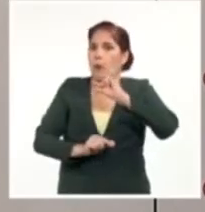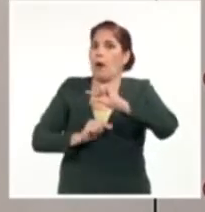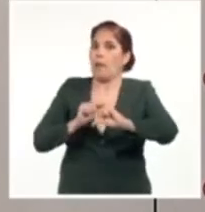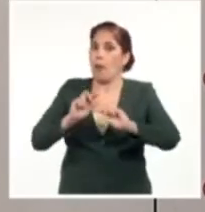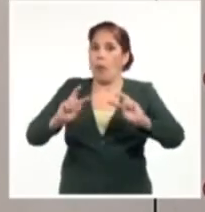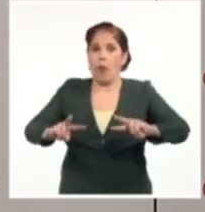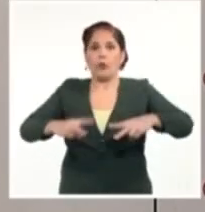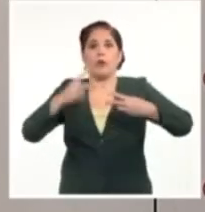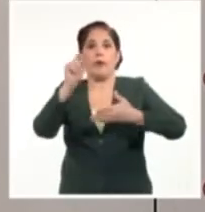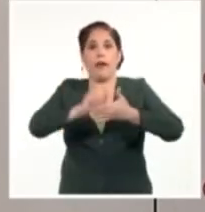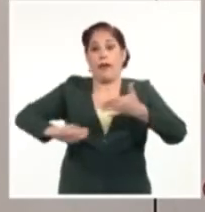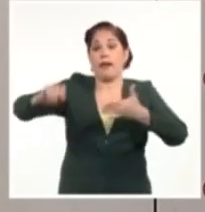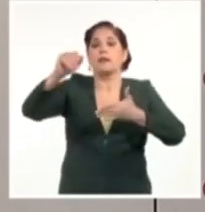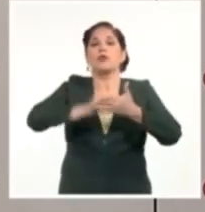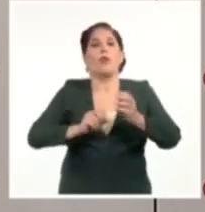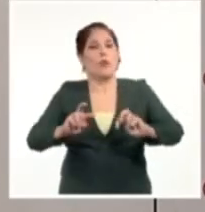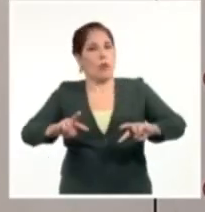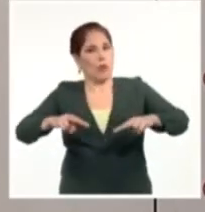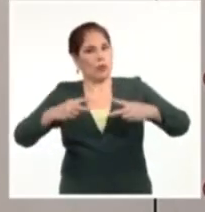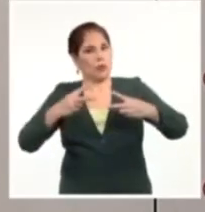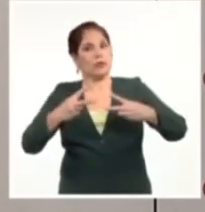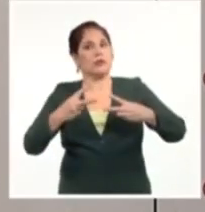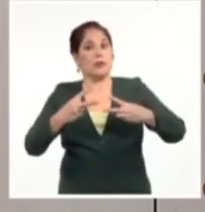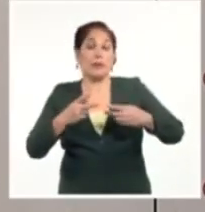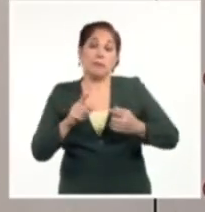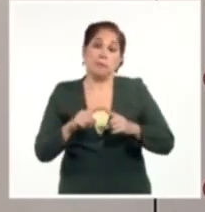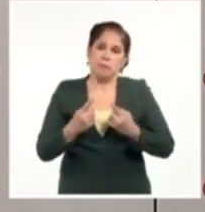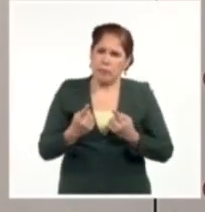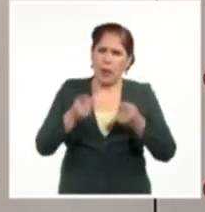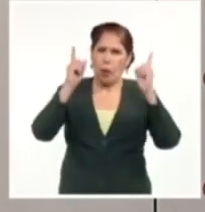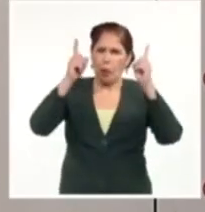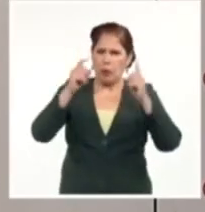reelección en un país que no lo permite. Pero